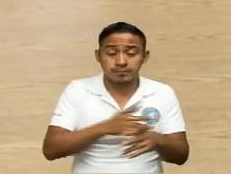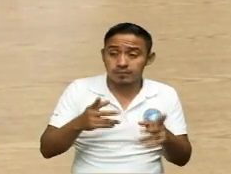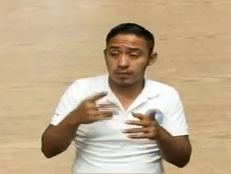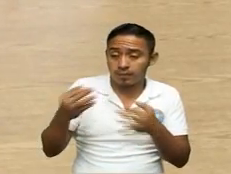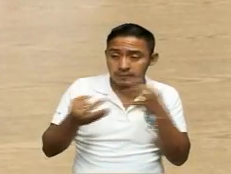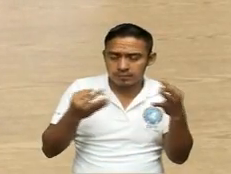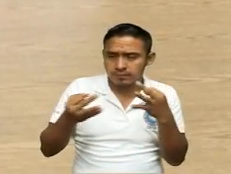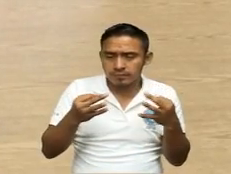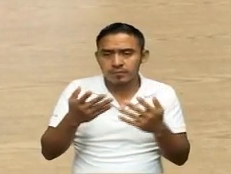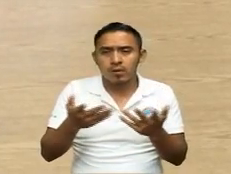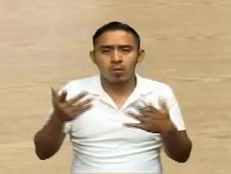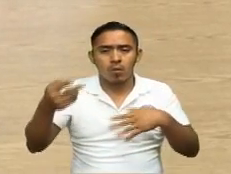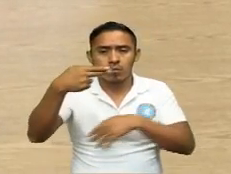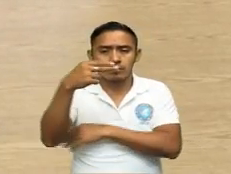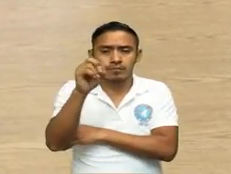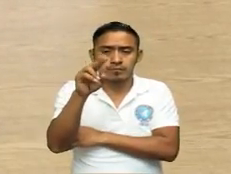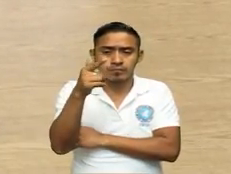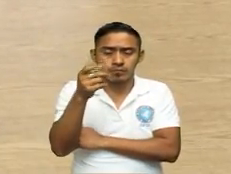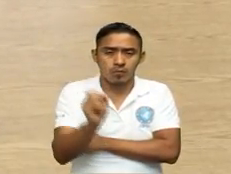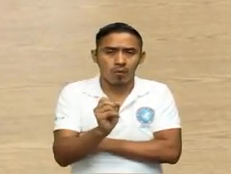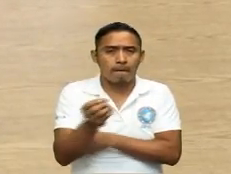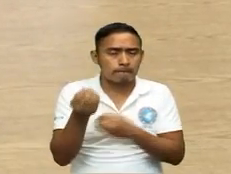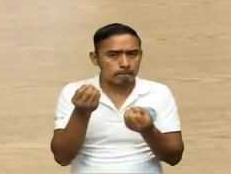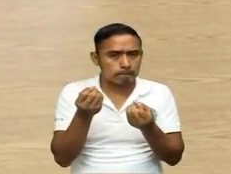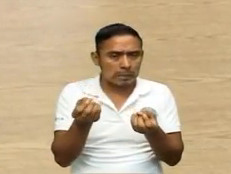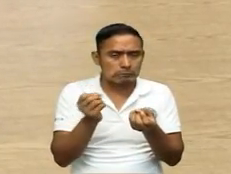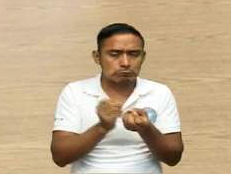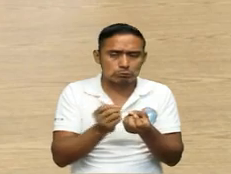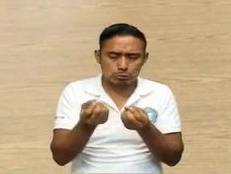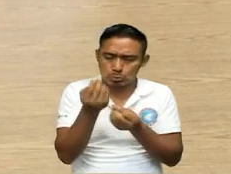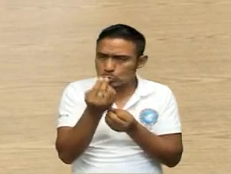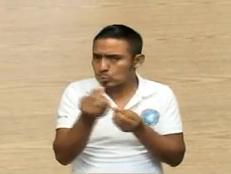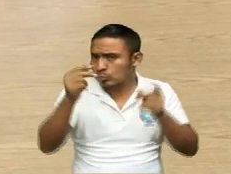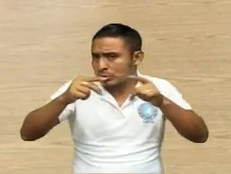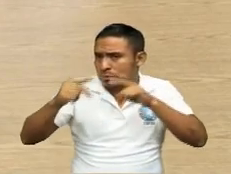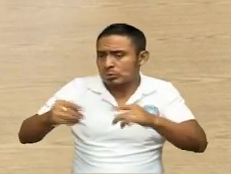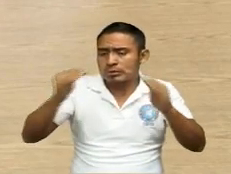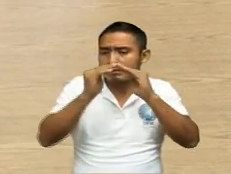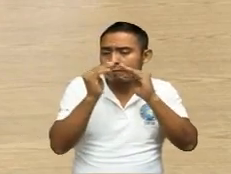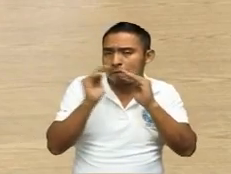estaba mencionando que los hongos es muy frecuente en las amas de casa, los hongos